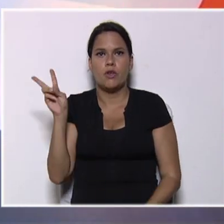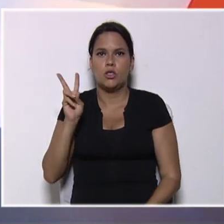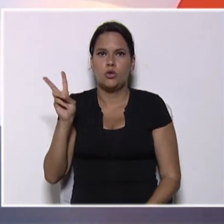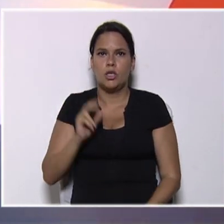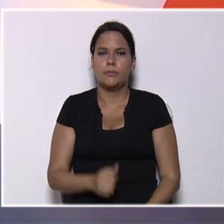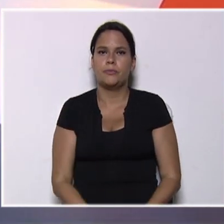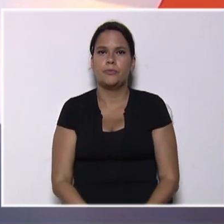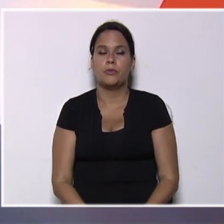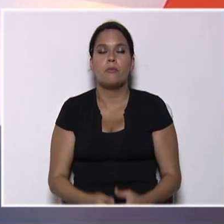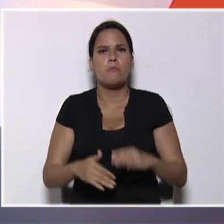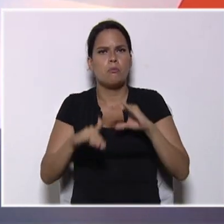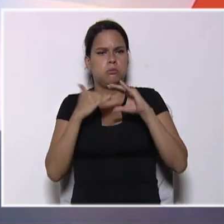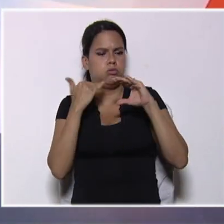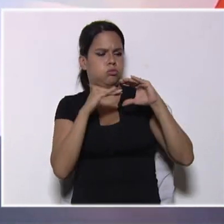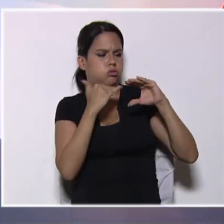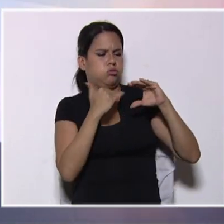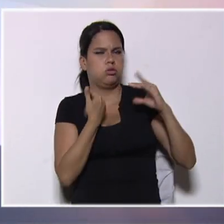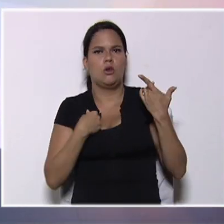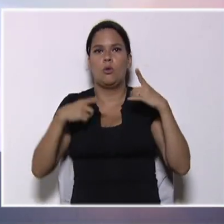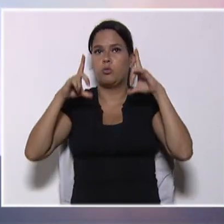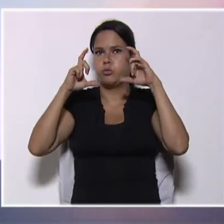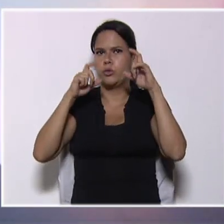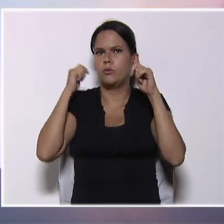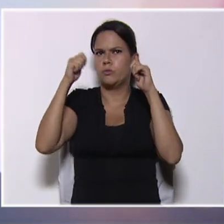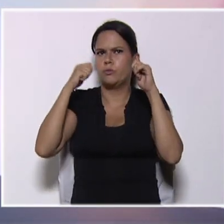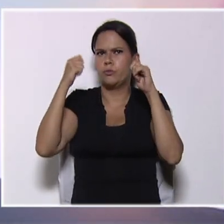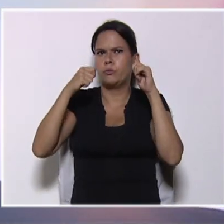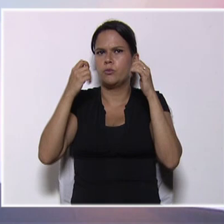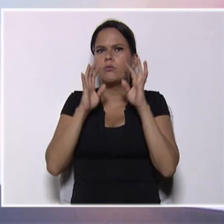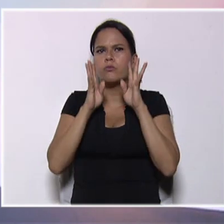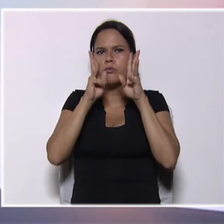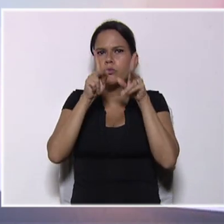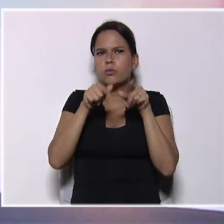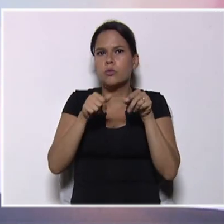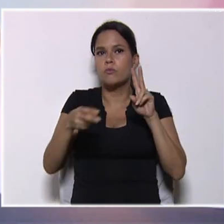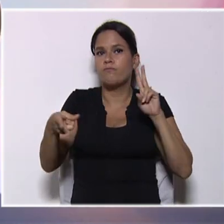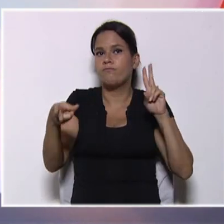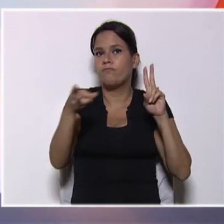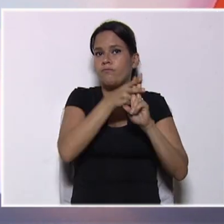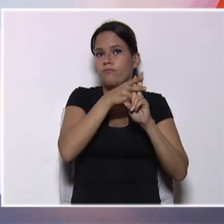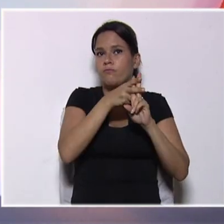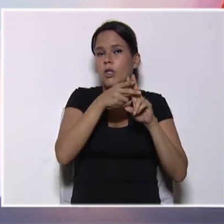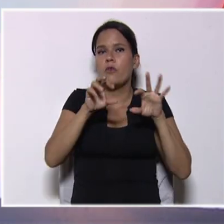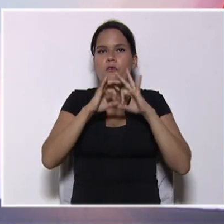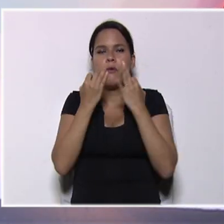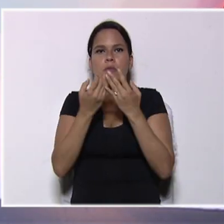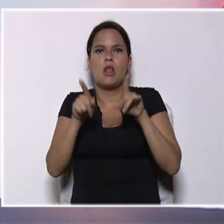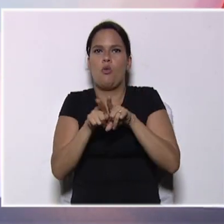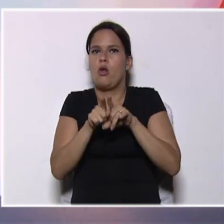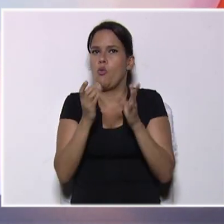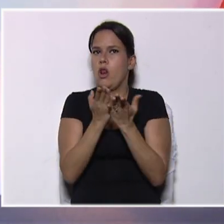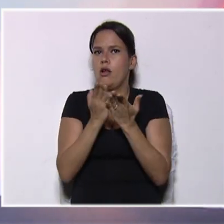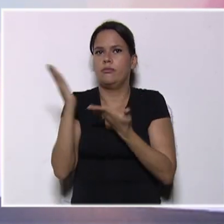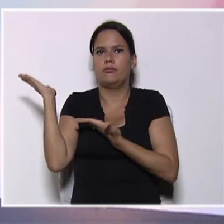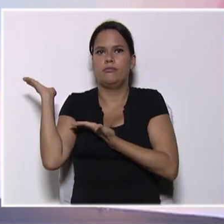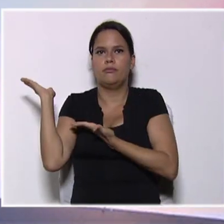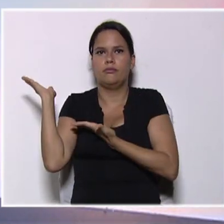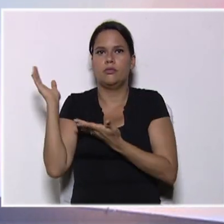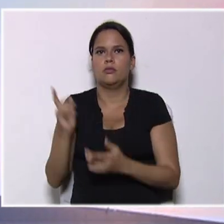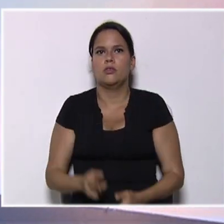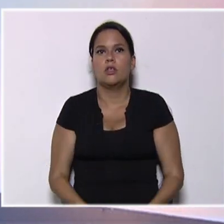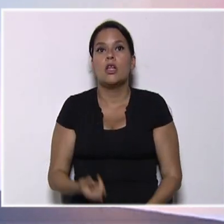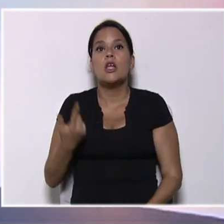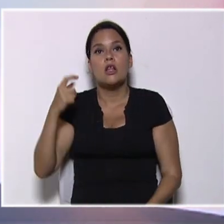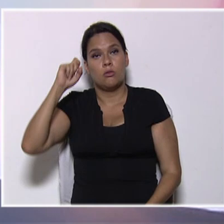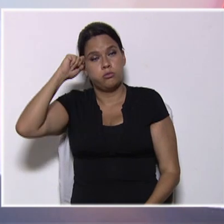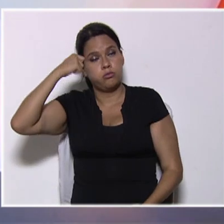Envíanos fotografías, videos y comentarios con la etiqueta Cada Familia, Una Escuela. Y recuerda que tenemos un grupo de